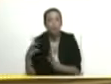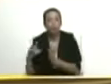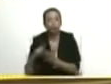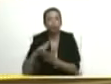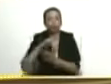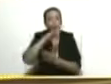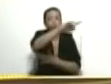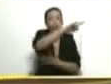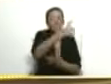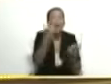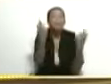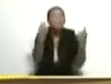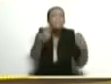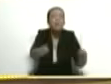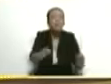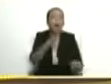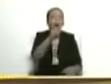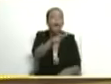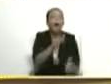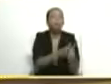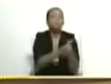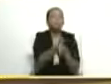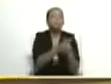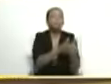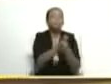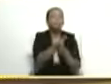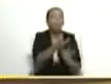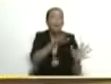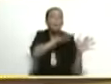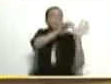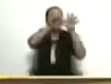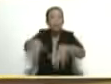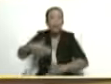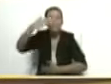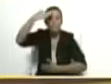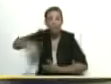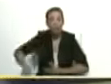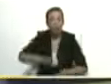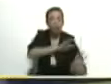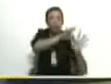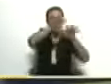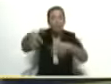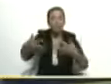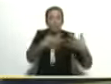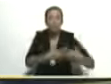y que se preparara una invasión sobre nuestro país.